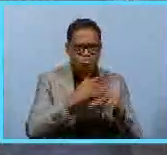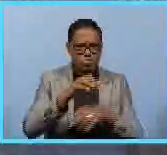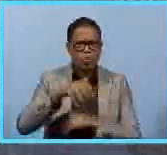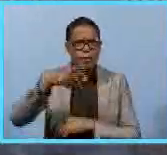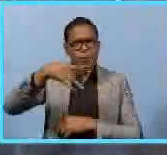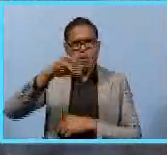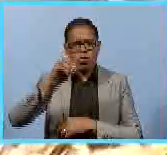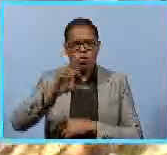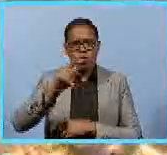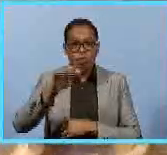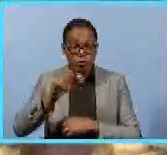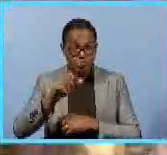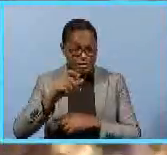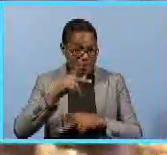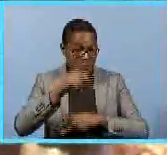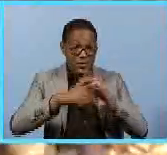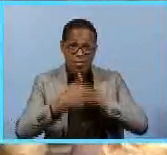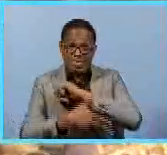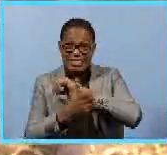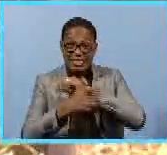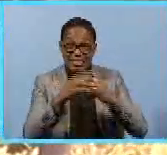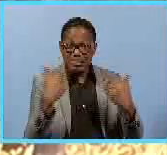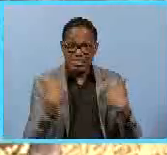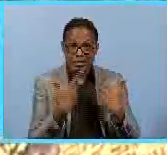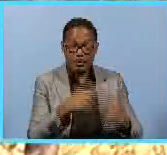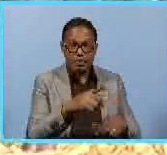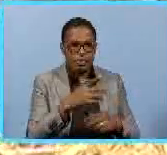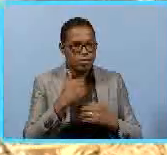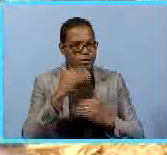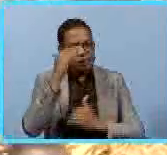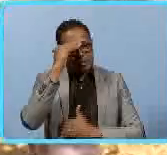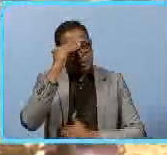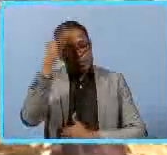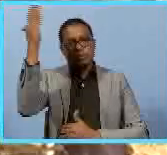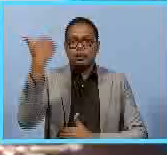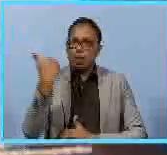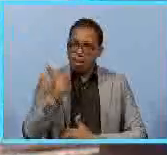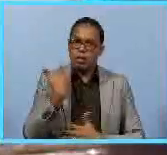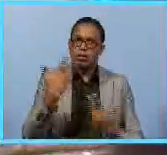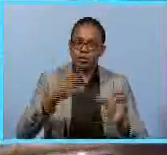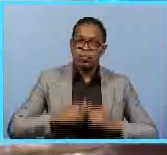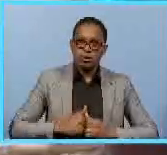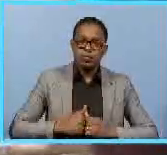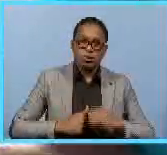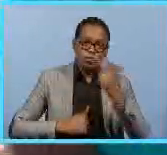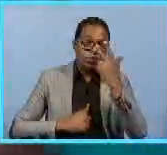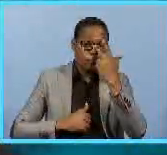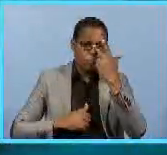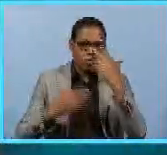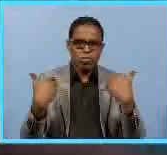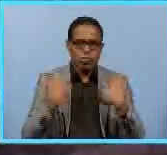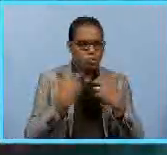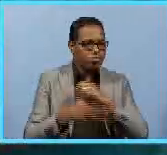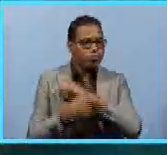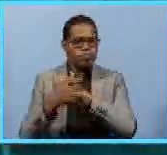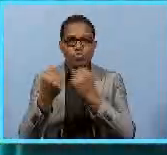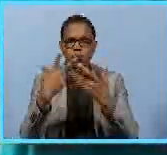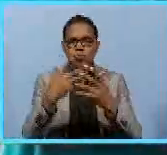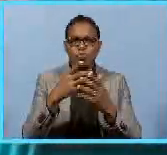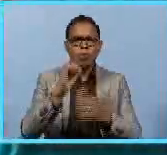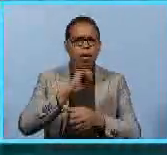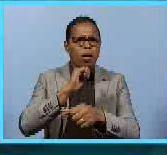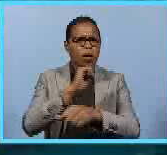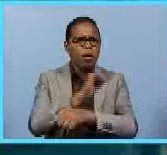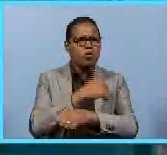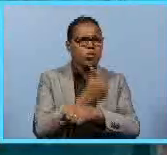que los cuatreros les tienen pues al coger el monte con los robos de sus animales, por lo que piden el auxilio de las autoridades.